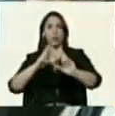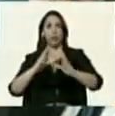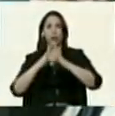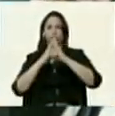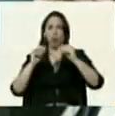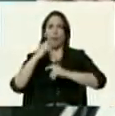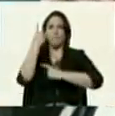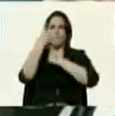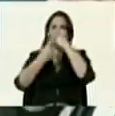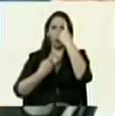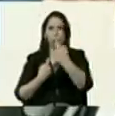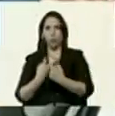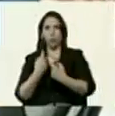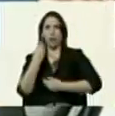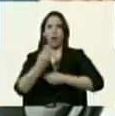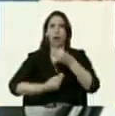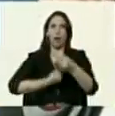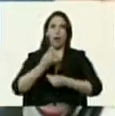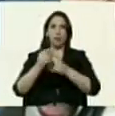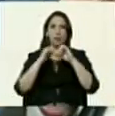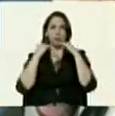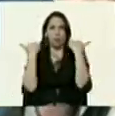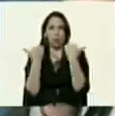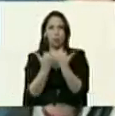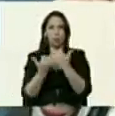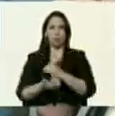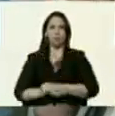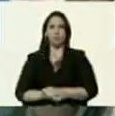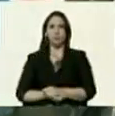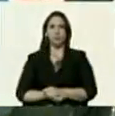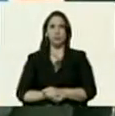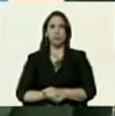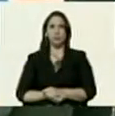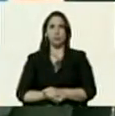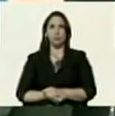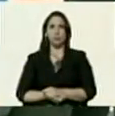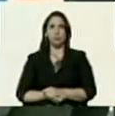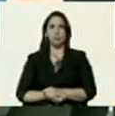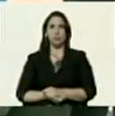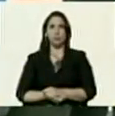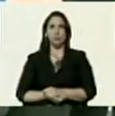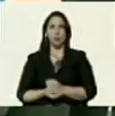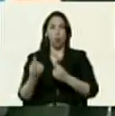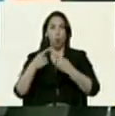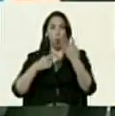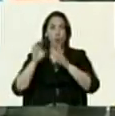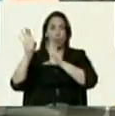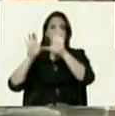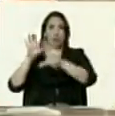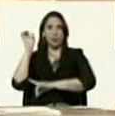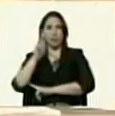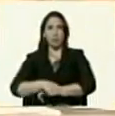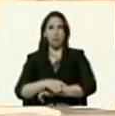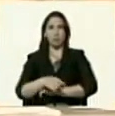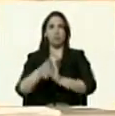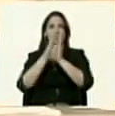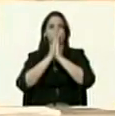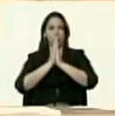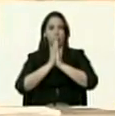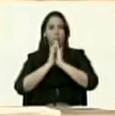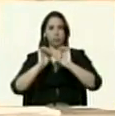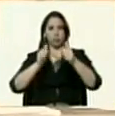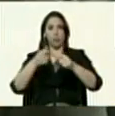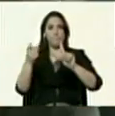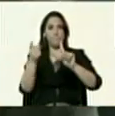hacen en este salón y que nos vienen del exterior también. Por favor. En